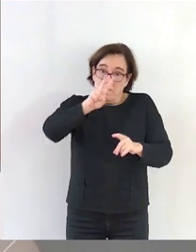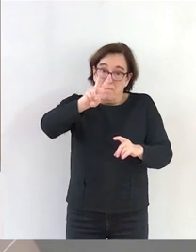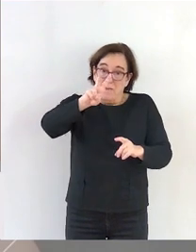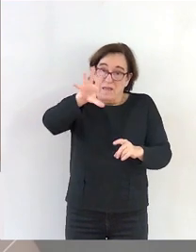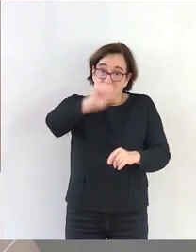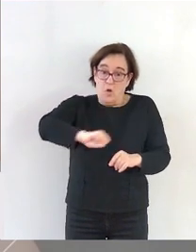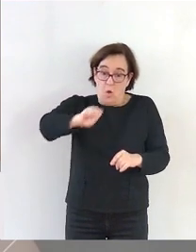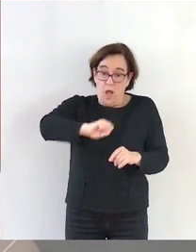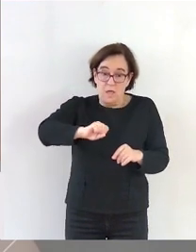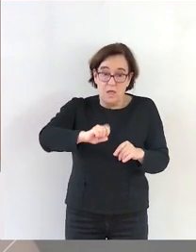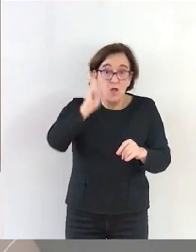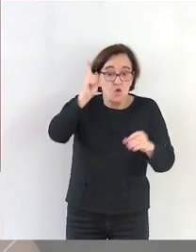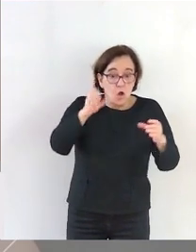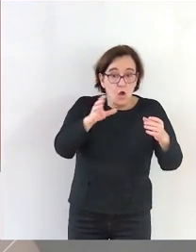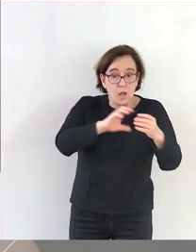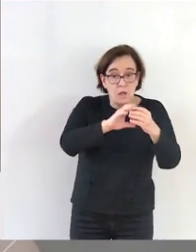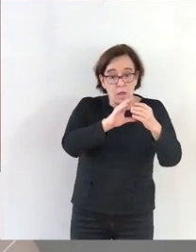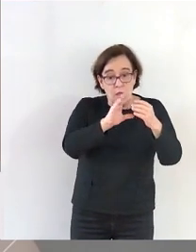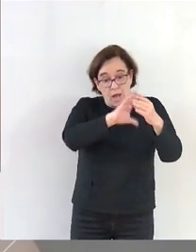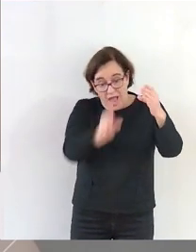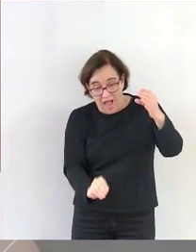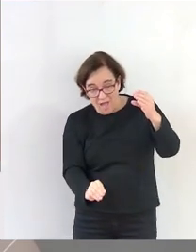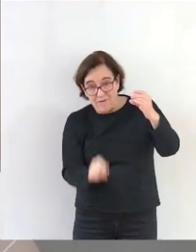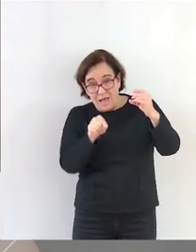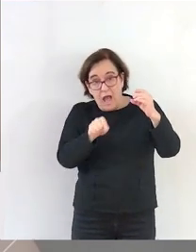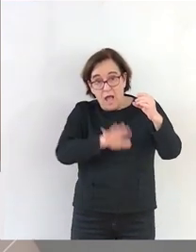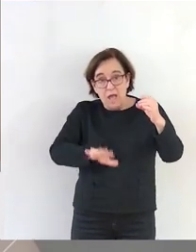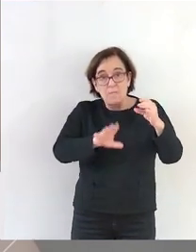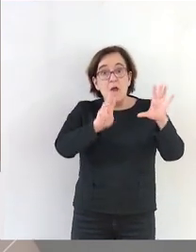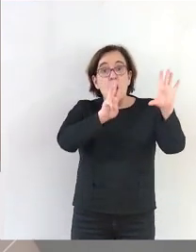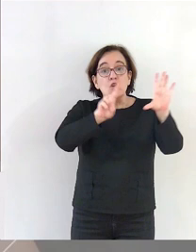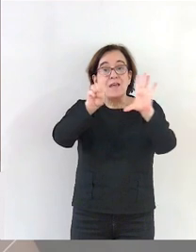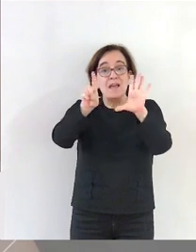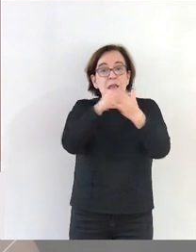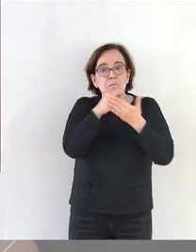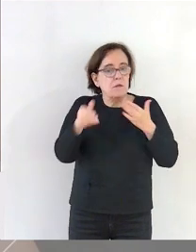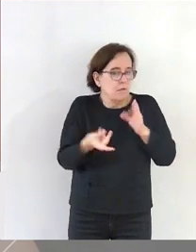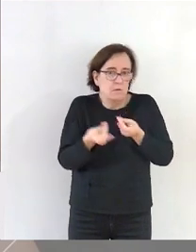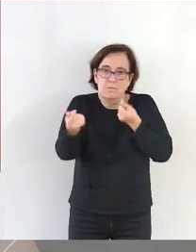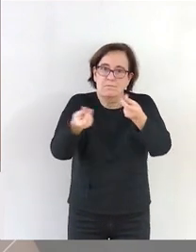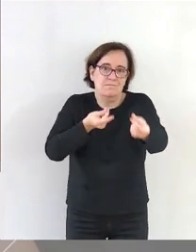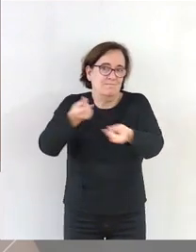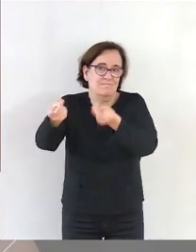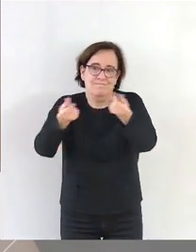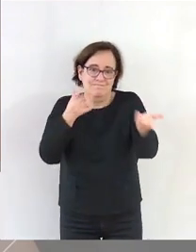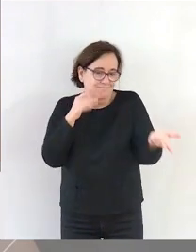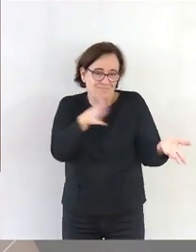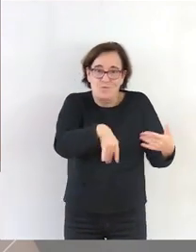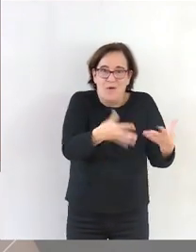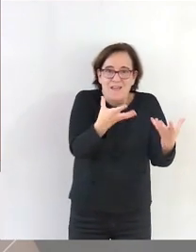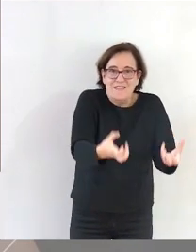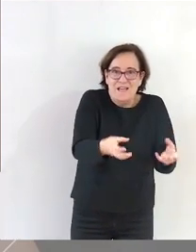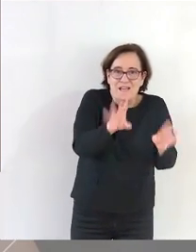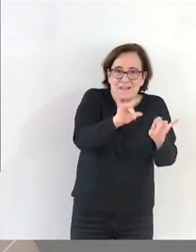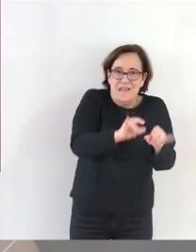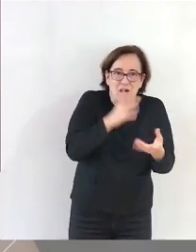eh solo en el el África subsahariana 86 millones de desplazados mediambientales de esos 86